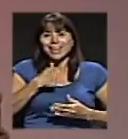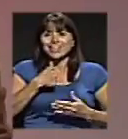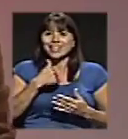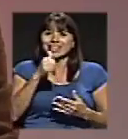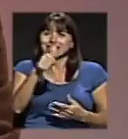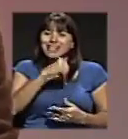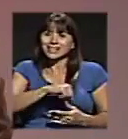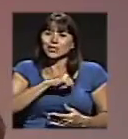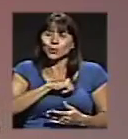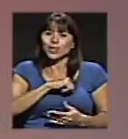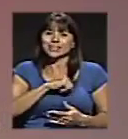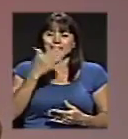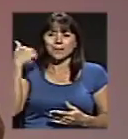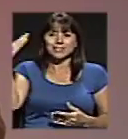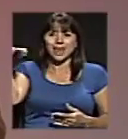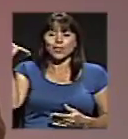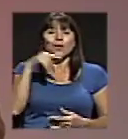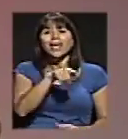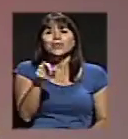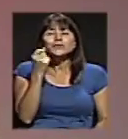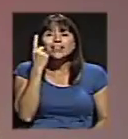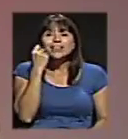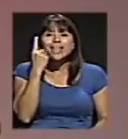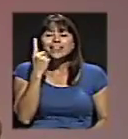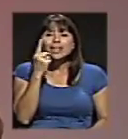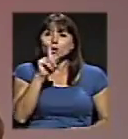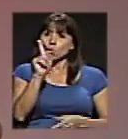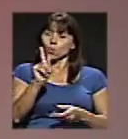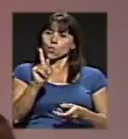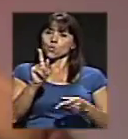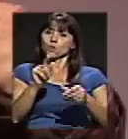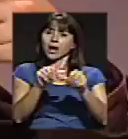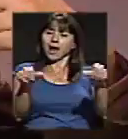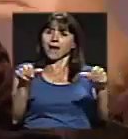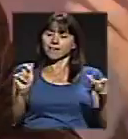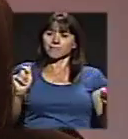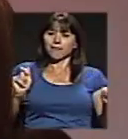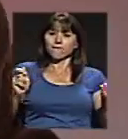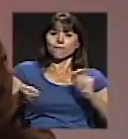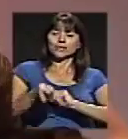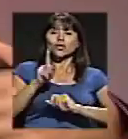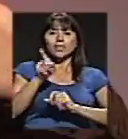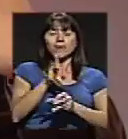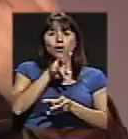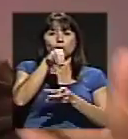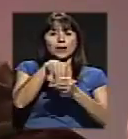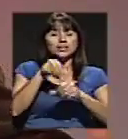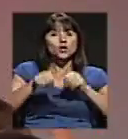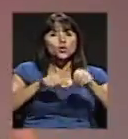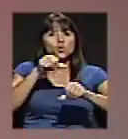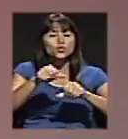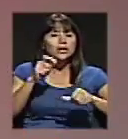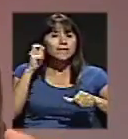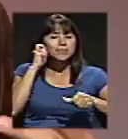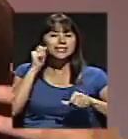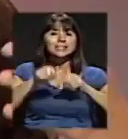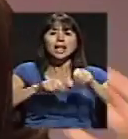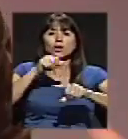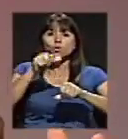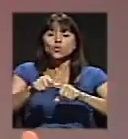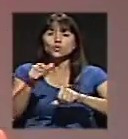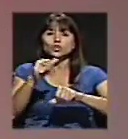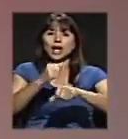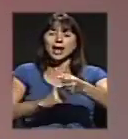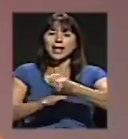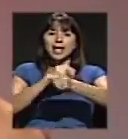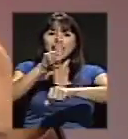que un movimiento transformador en Costa Rica tiene que incorporar otras luchas, tiene que incorporar la lucha feminista, la lucha ecologista, tiene